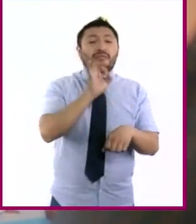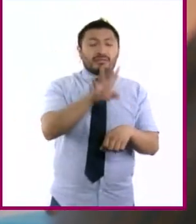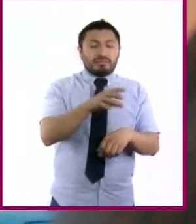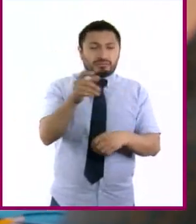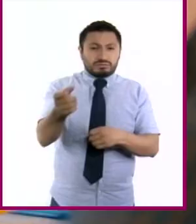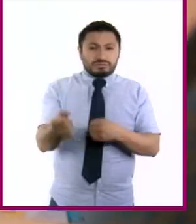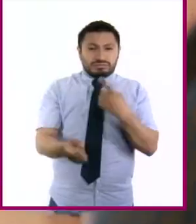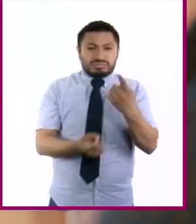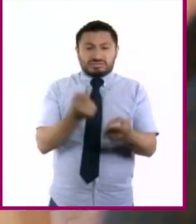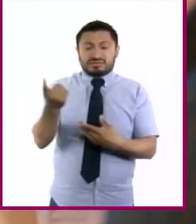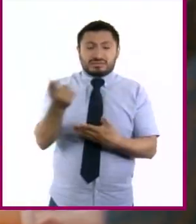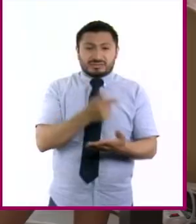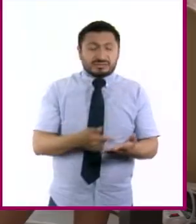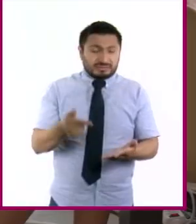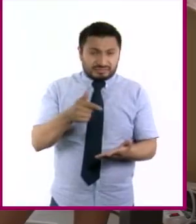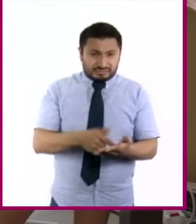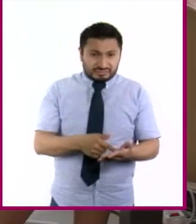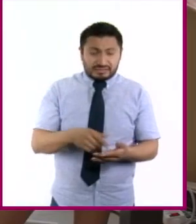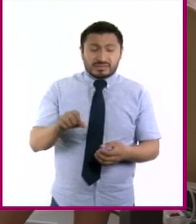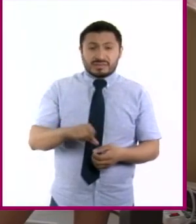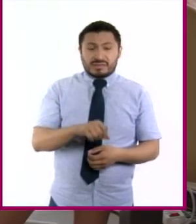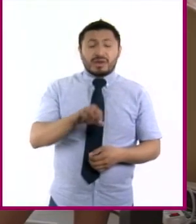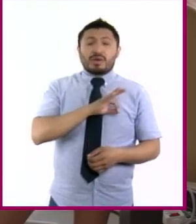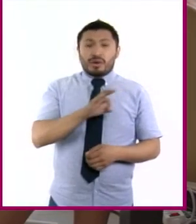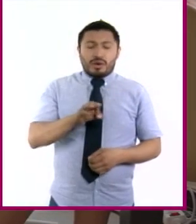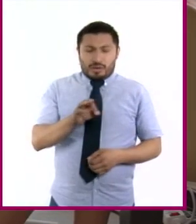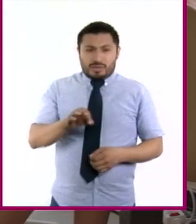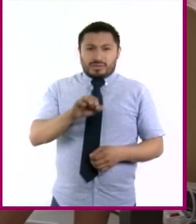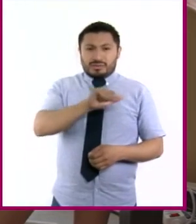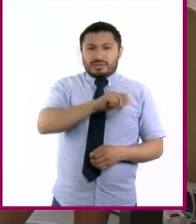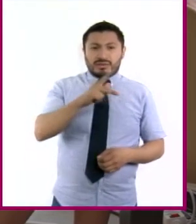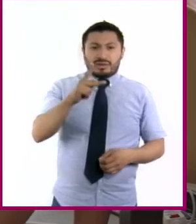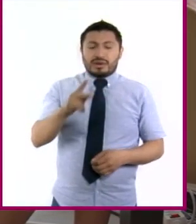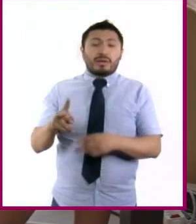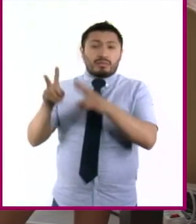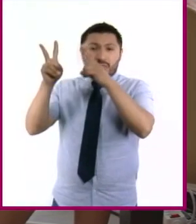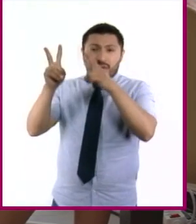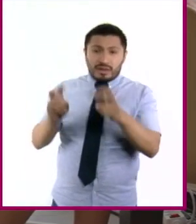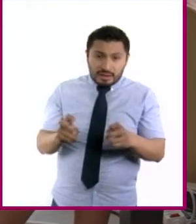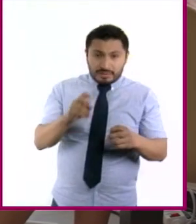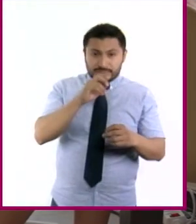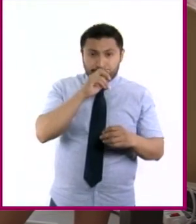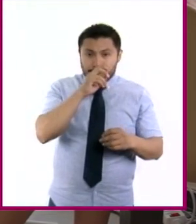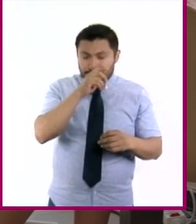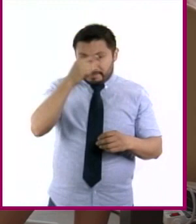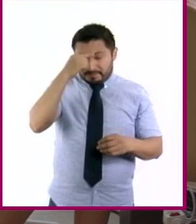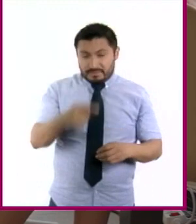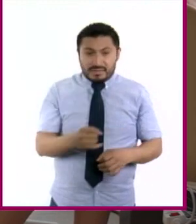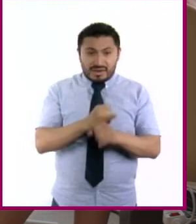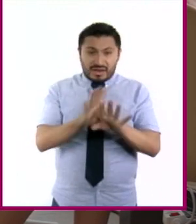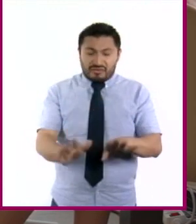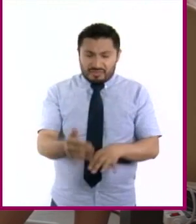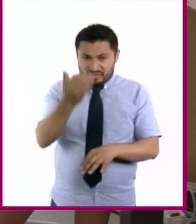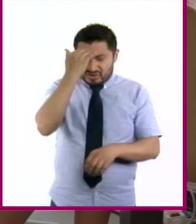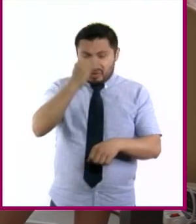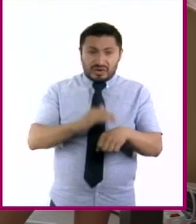cierta base de datos, después descargar las bases de respuestas, generar dashboards para saber cómo van las respuestas hasta el momento,